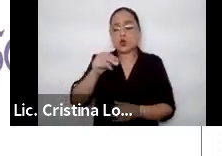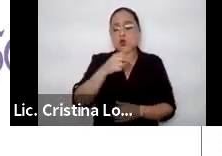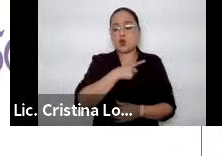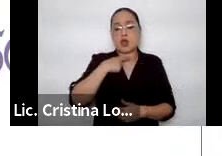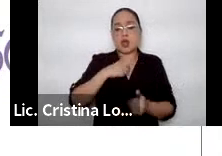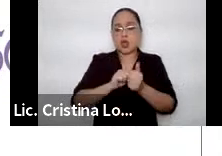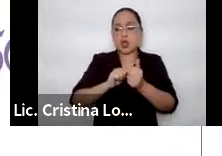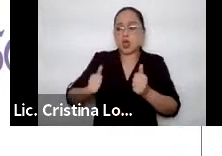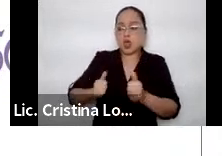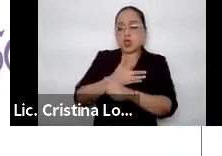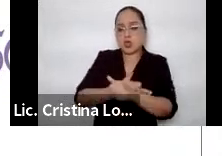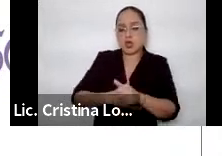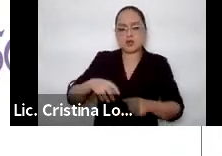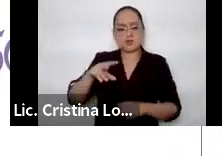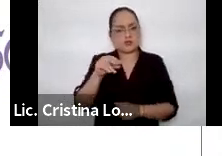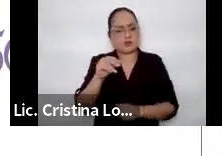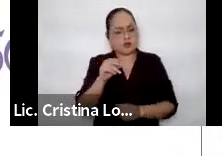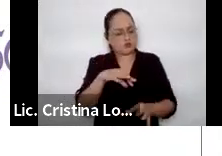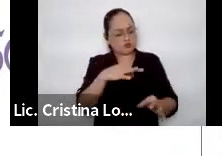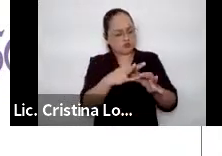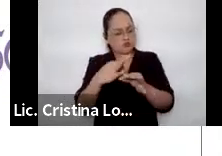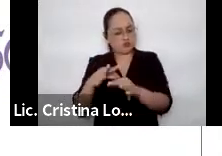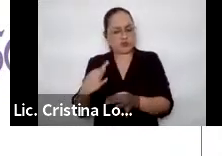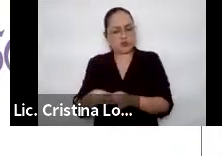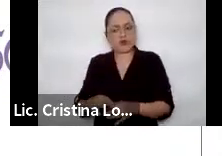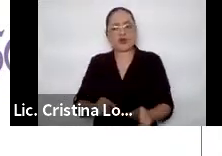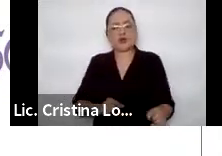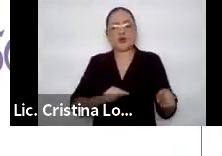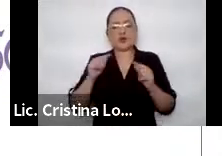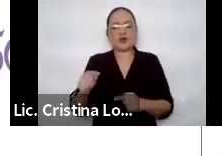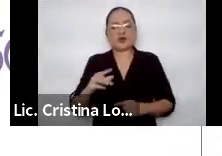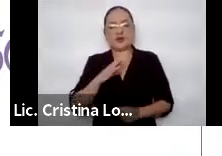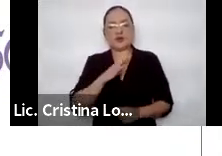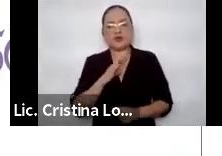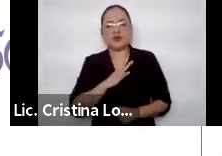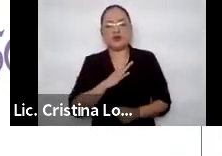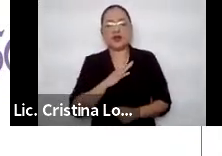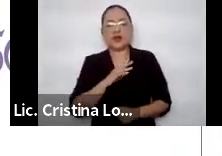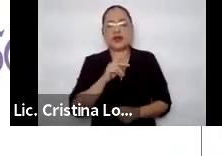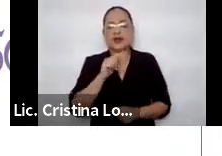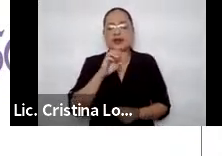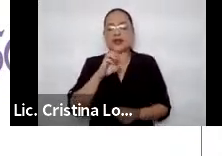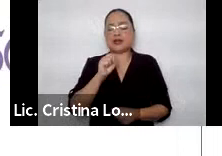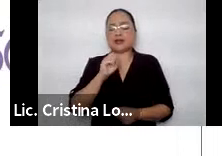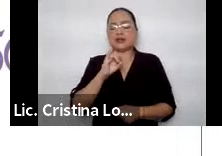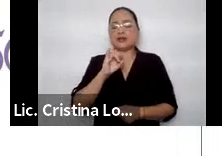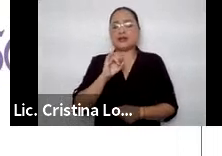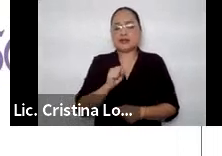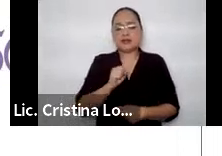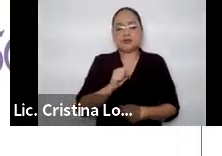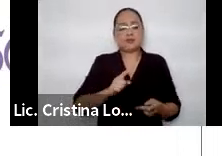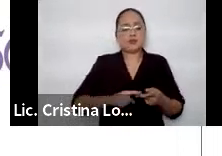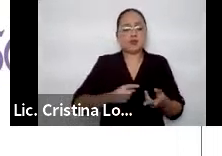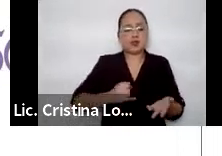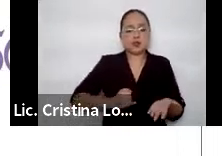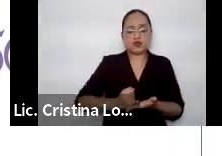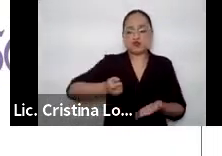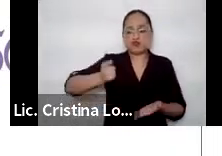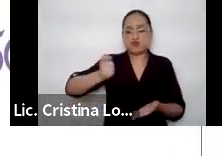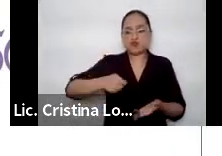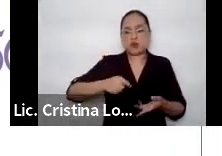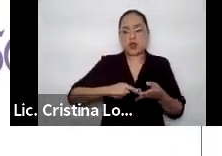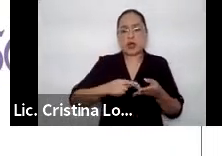retraso alguno. En este sentido, las tesis aisladas, las sentencias y los